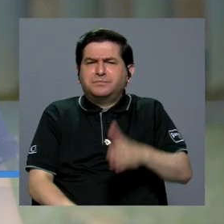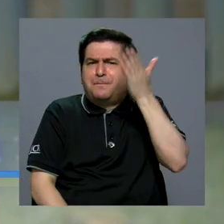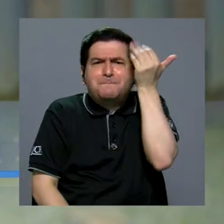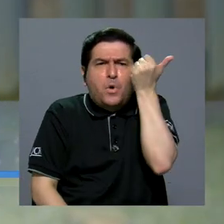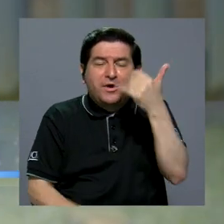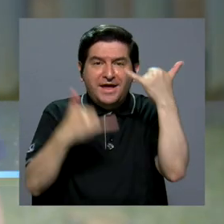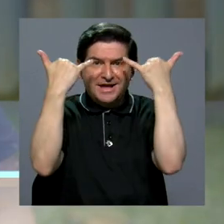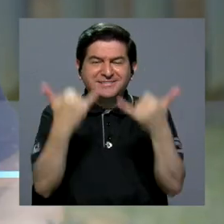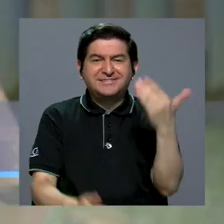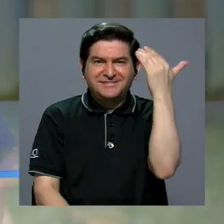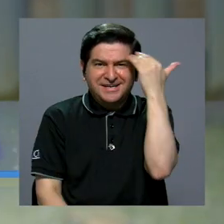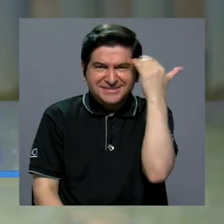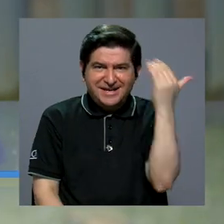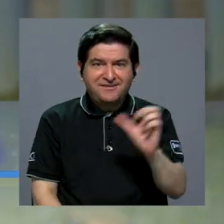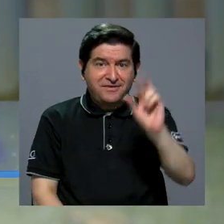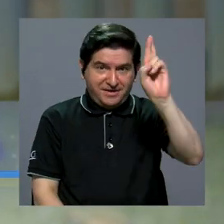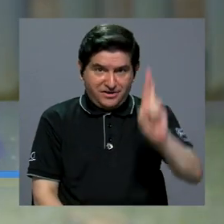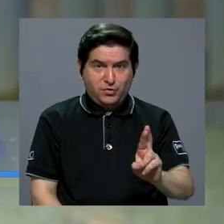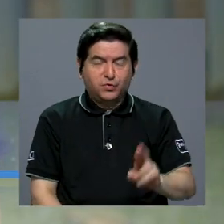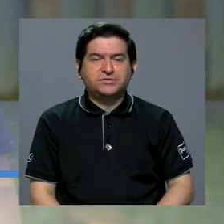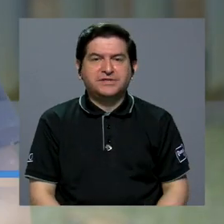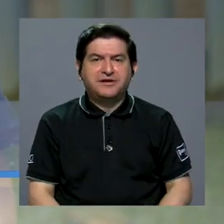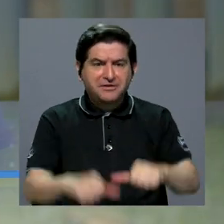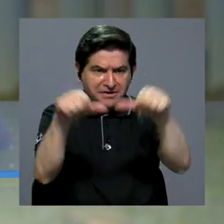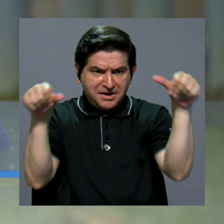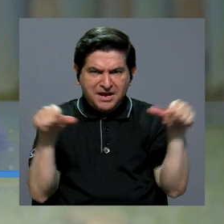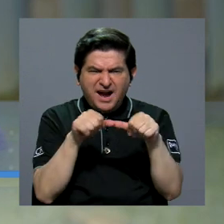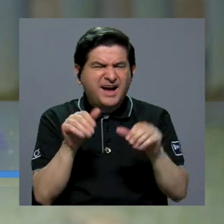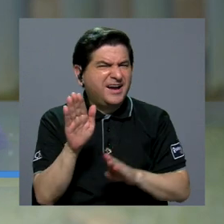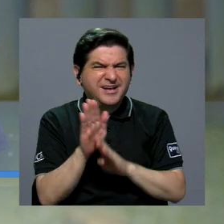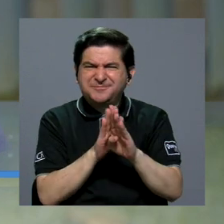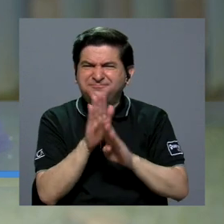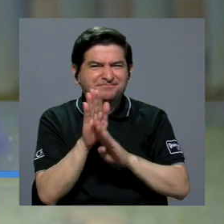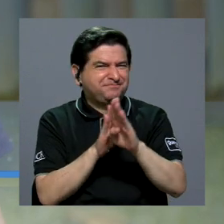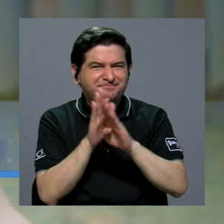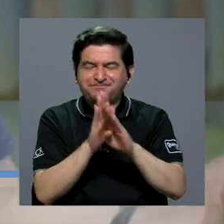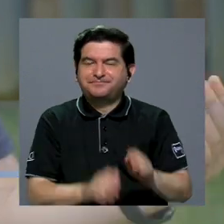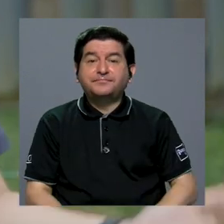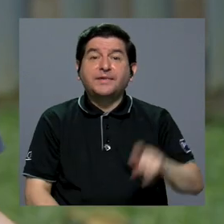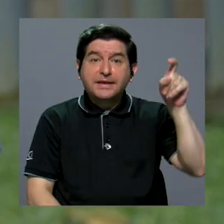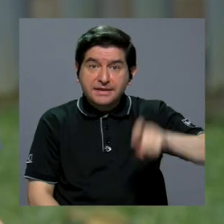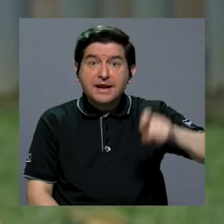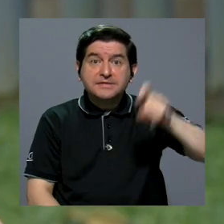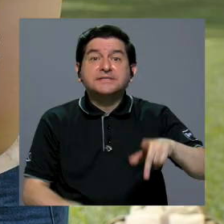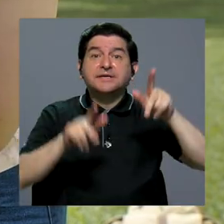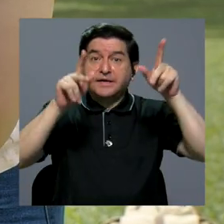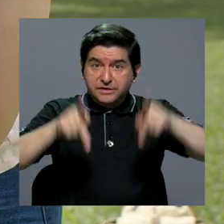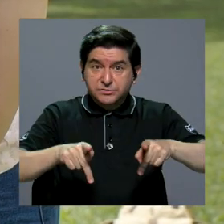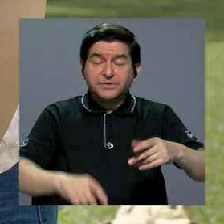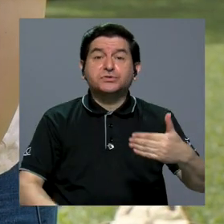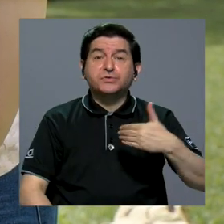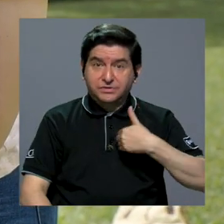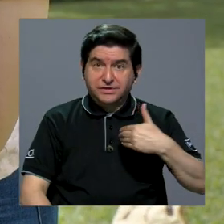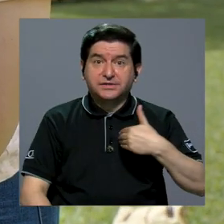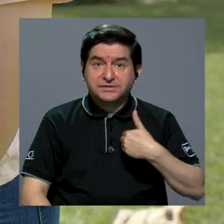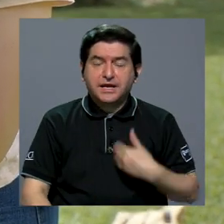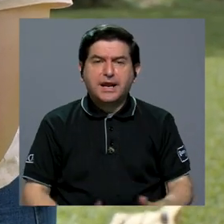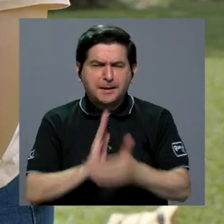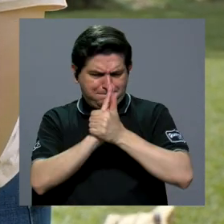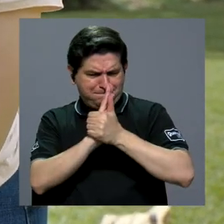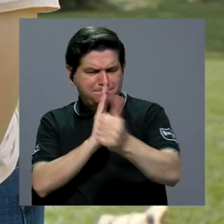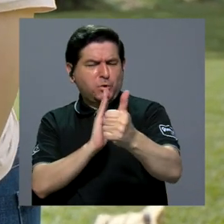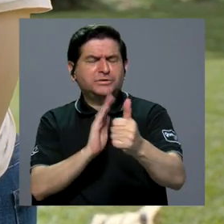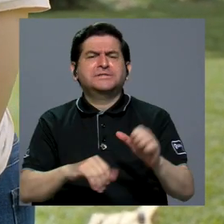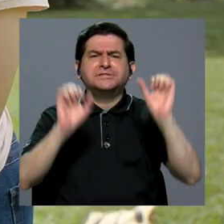porque ya se sabe que en Costa Rica esta área no está muy desarrollada. Entonces necesitamos de personas que tengan el